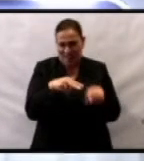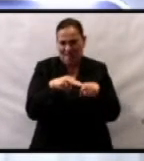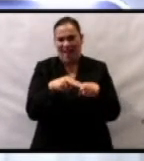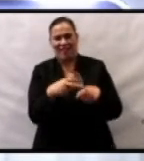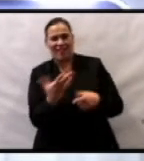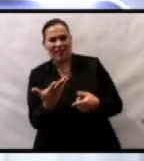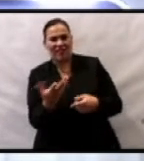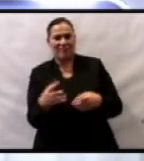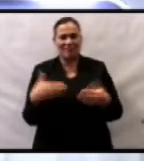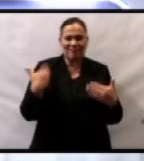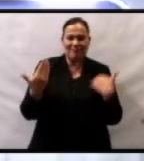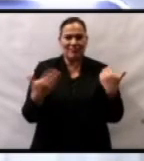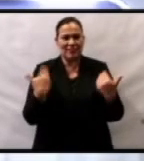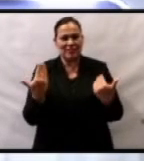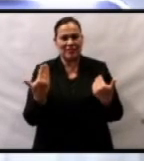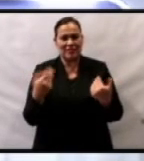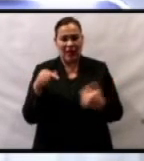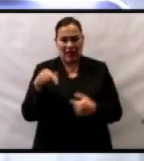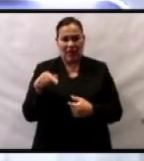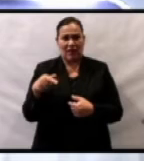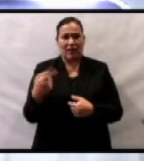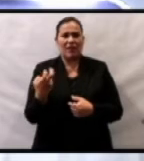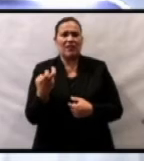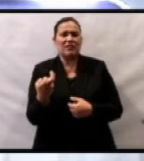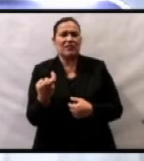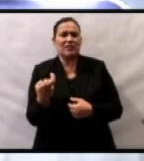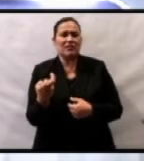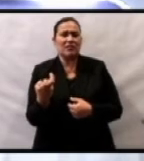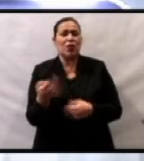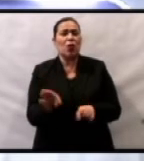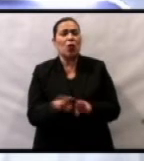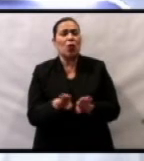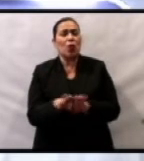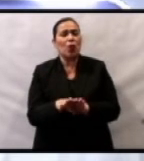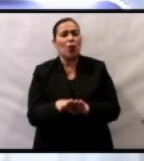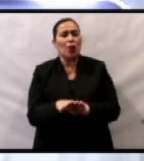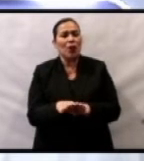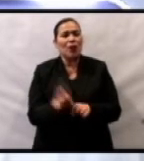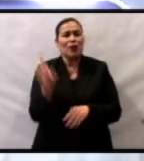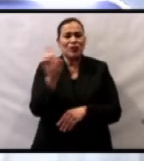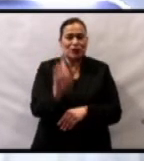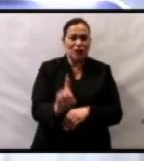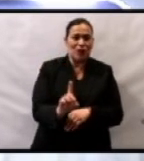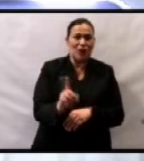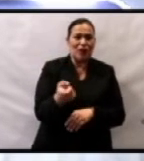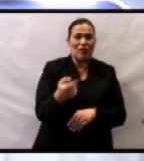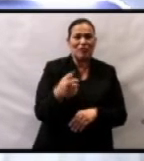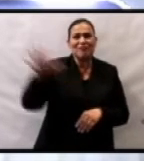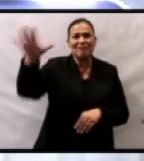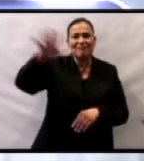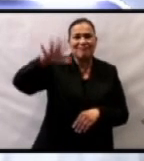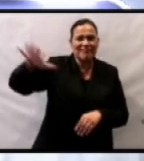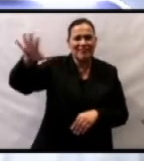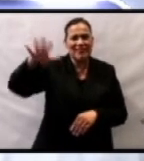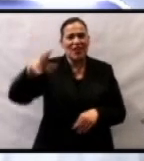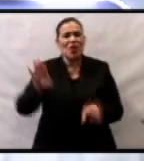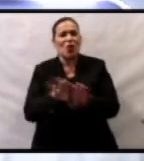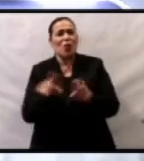en Tepatitlán sin esas salidas los domingos a desayunar o las idas a los ranchos y disfrutar en